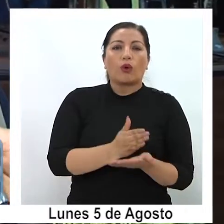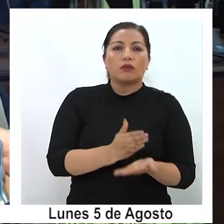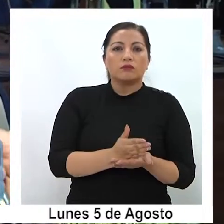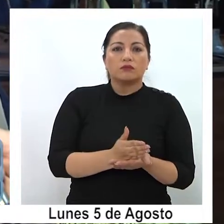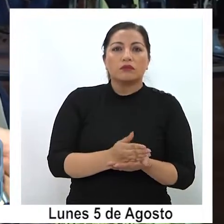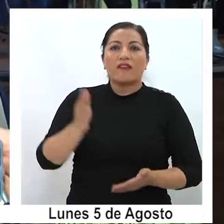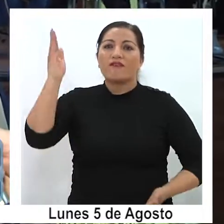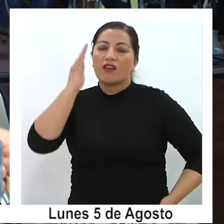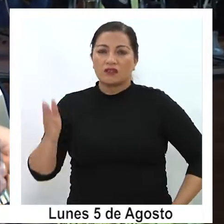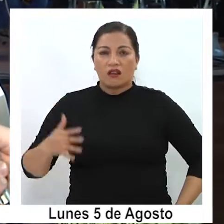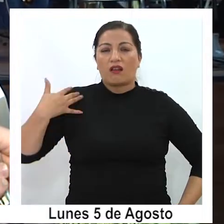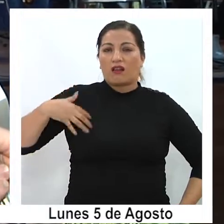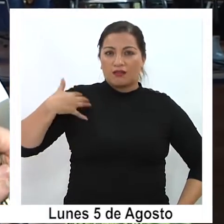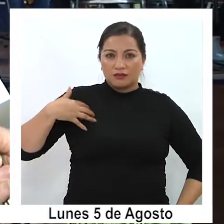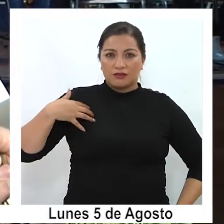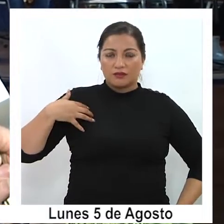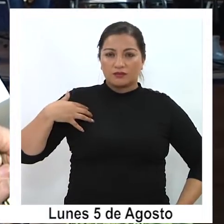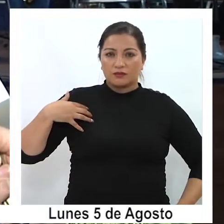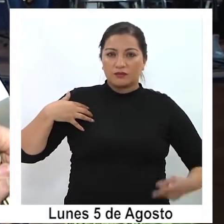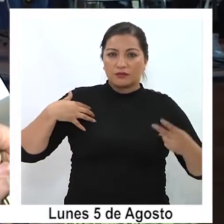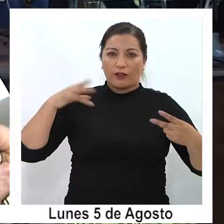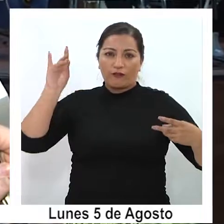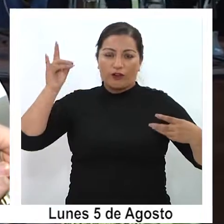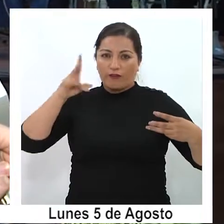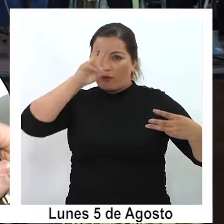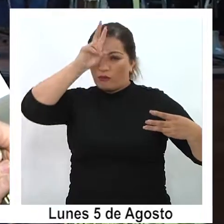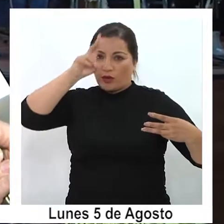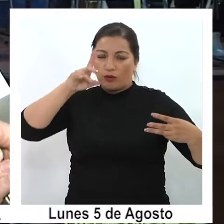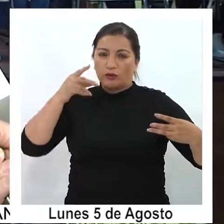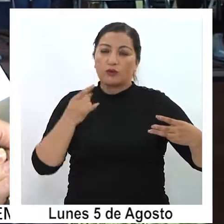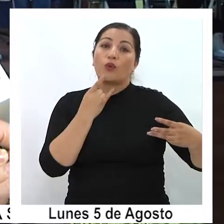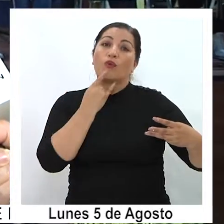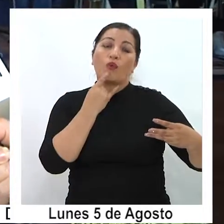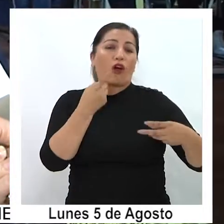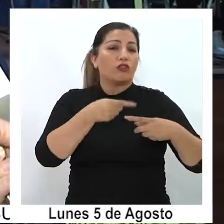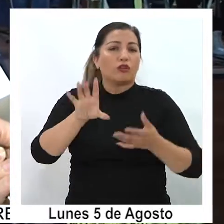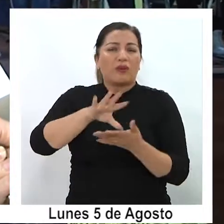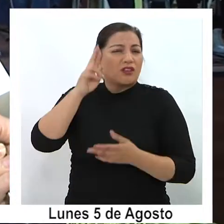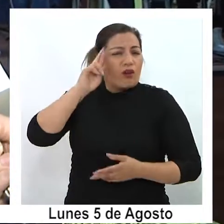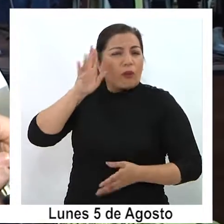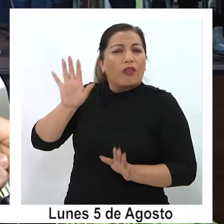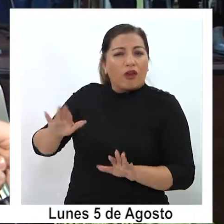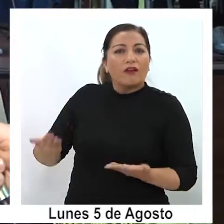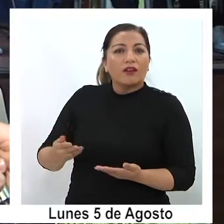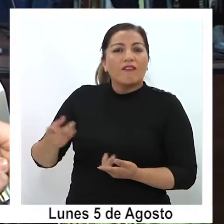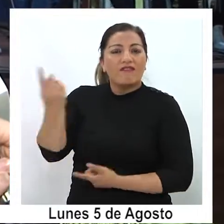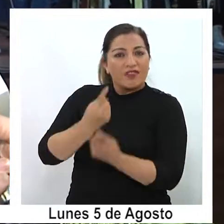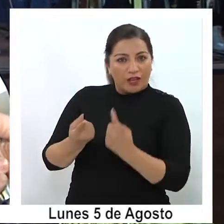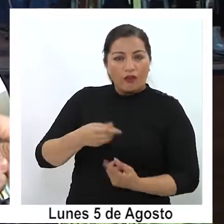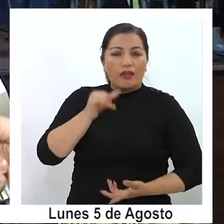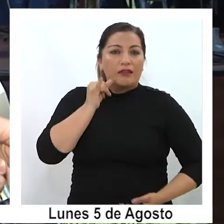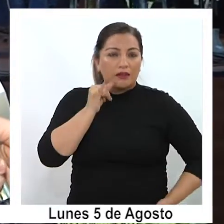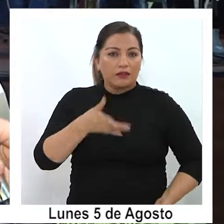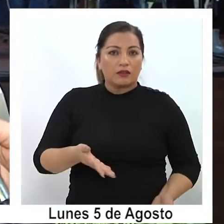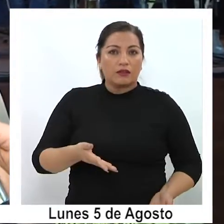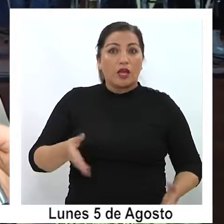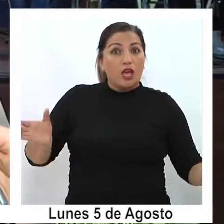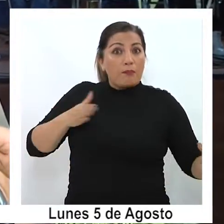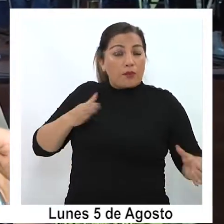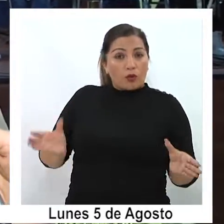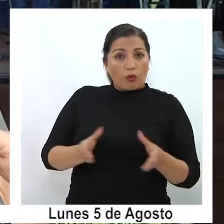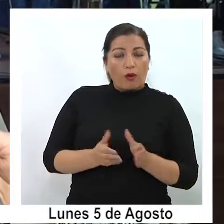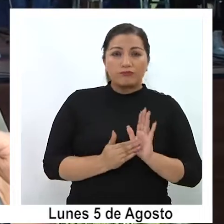Brasil, Argentina, Bolivia, Perú, Uruguay y otros países más que no me recuerdo en este momento. Y la orquesta tuvo su